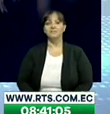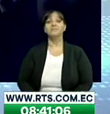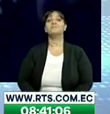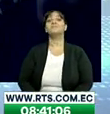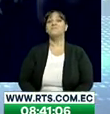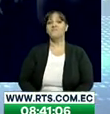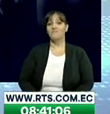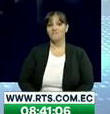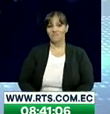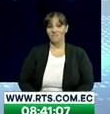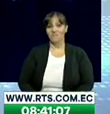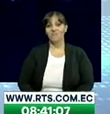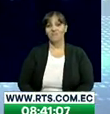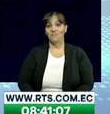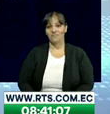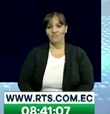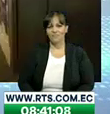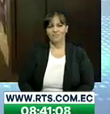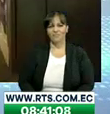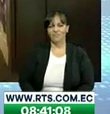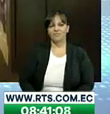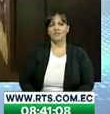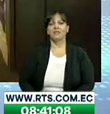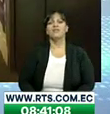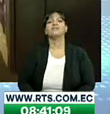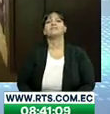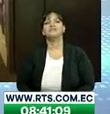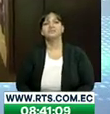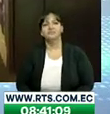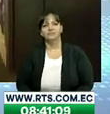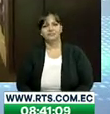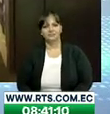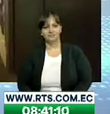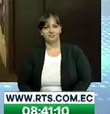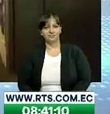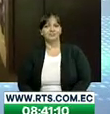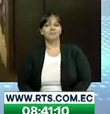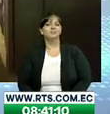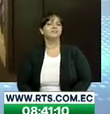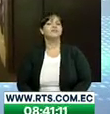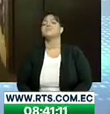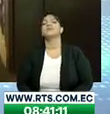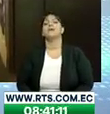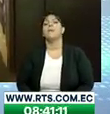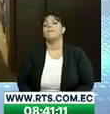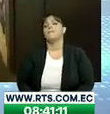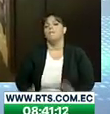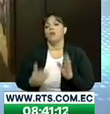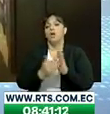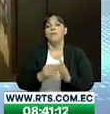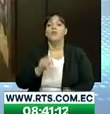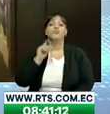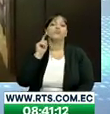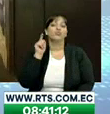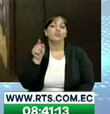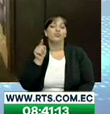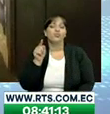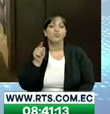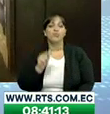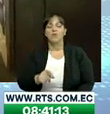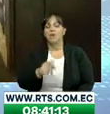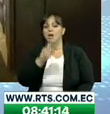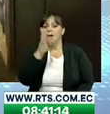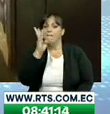y van con esa bulla a su casa a la casa de los que hacen bulla y está las mamás durmiendo los hijos durmiendo la